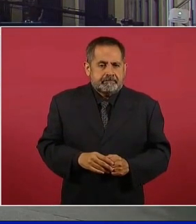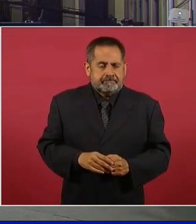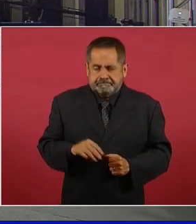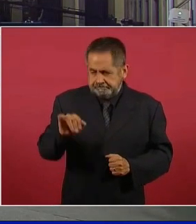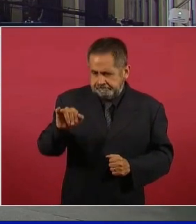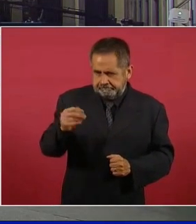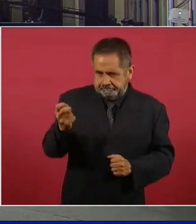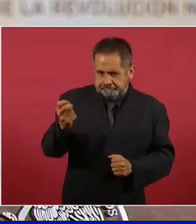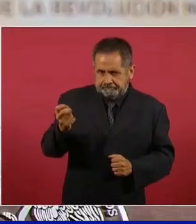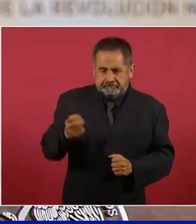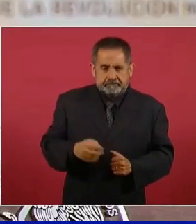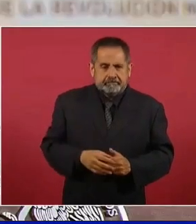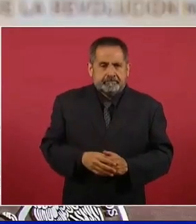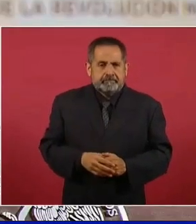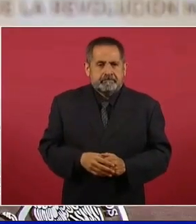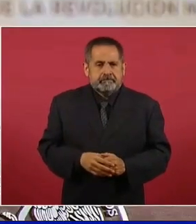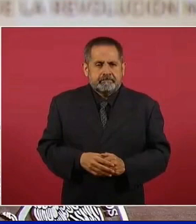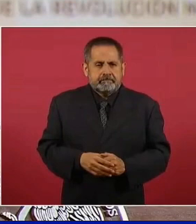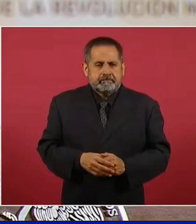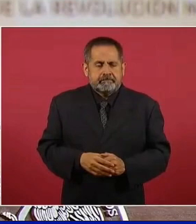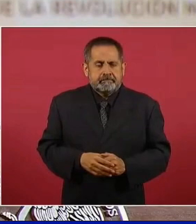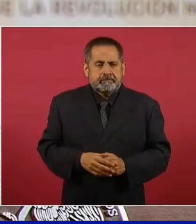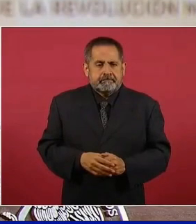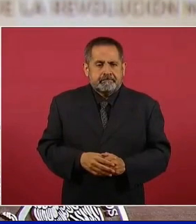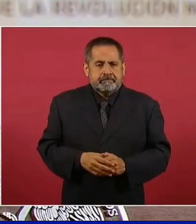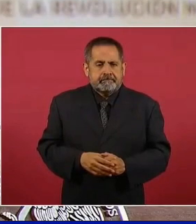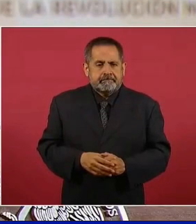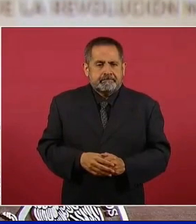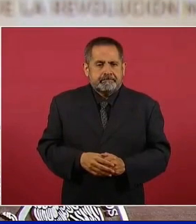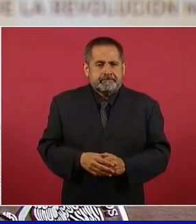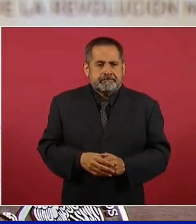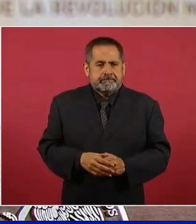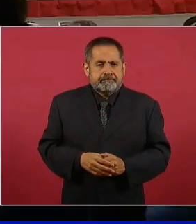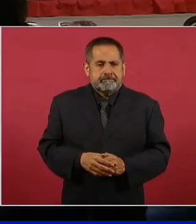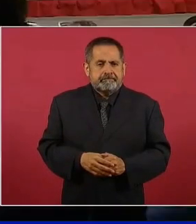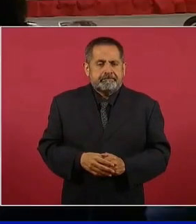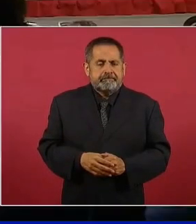Sí, creo que ahí, por ahí está.